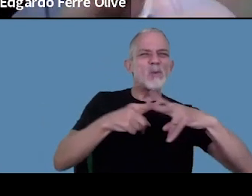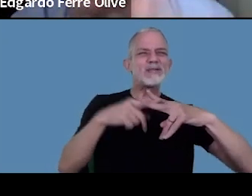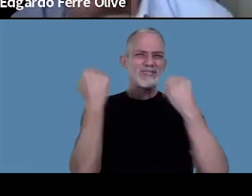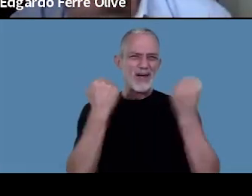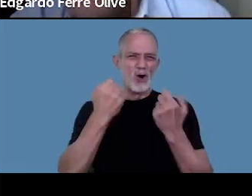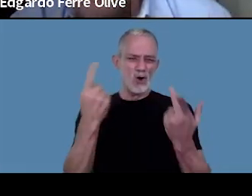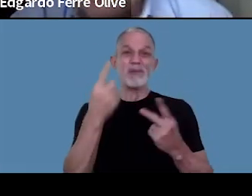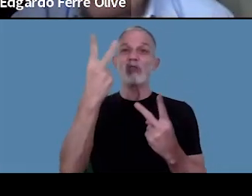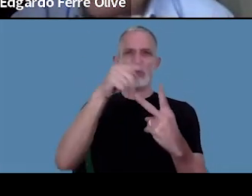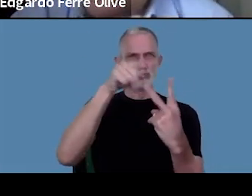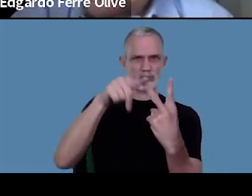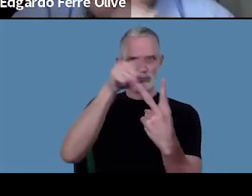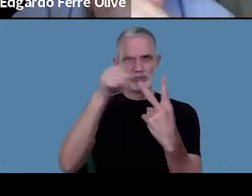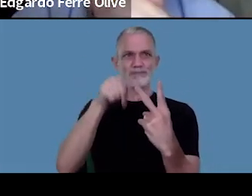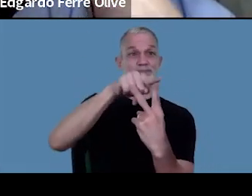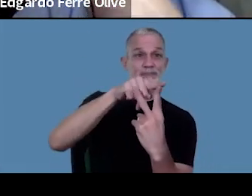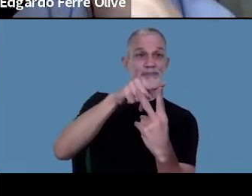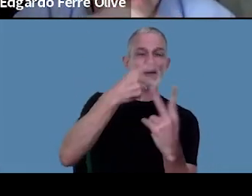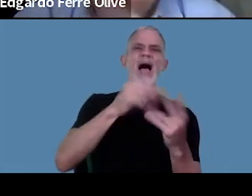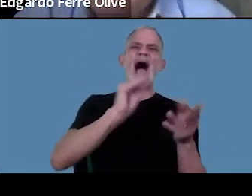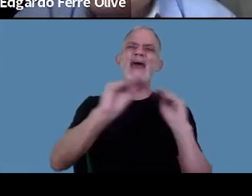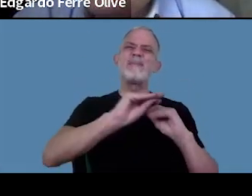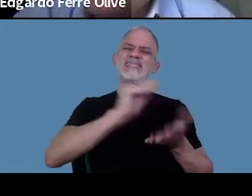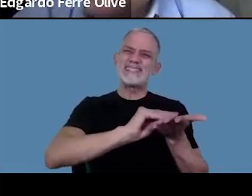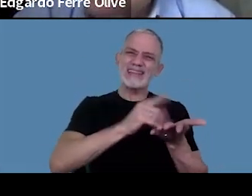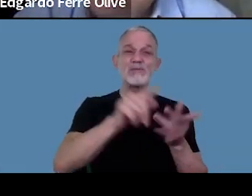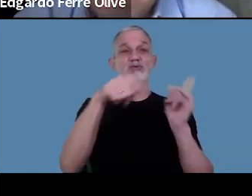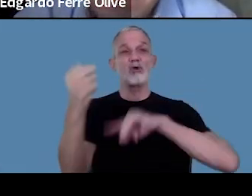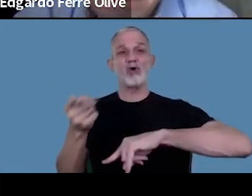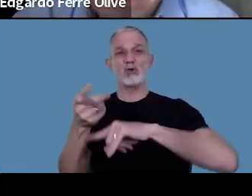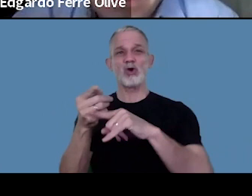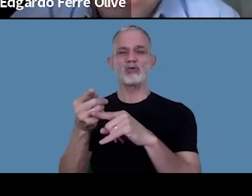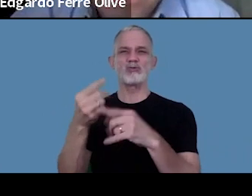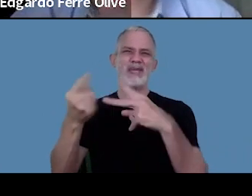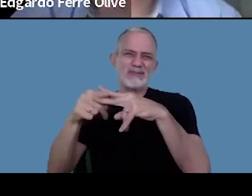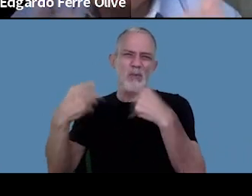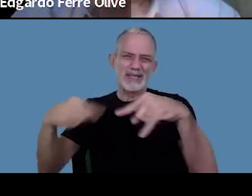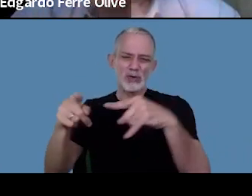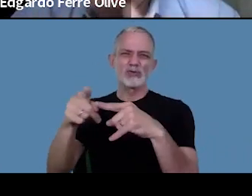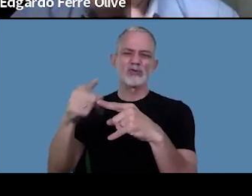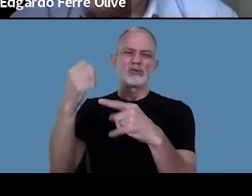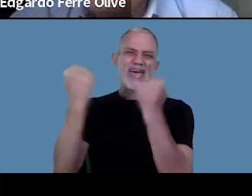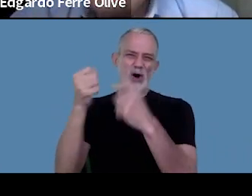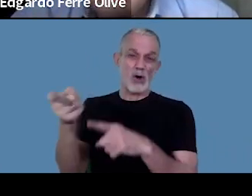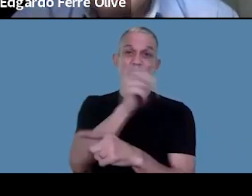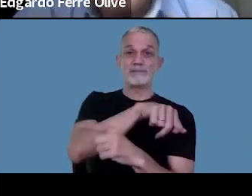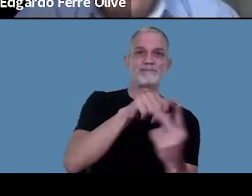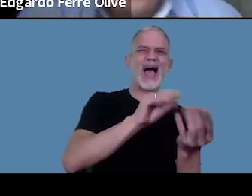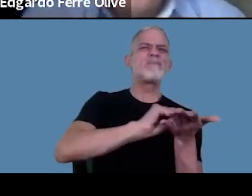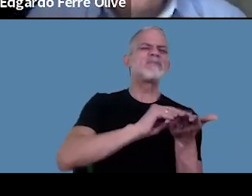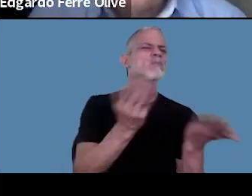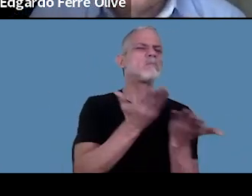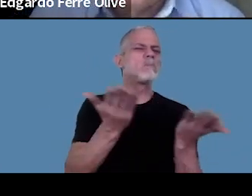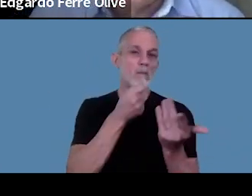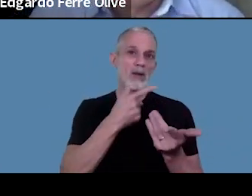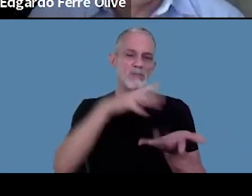dos grandes ejes: los mecanismos administrativos y los instrumentos económicos en sí. Los mecanismos administrativos no es otra cosa que el